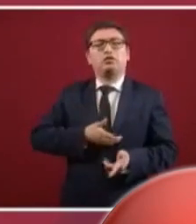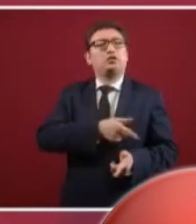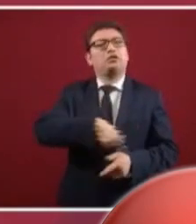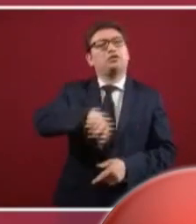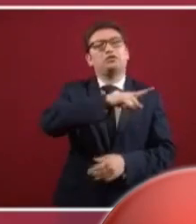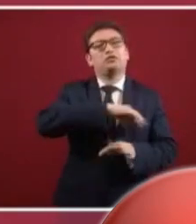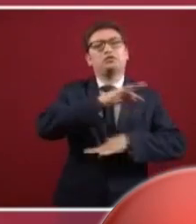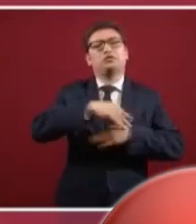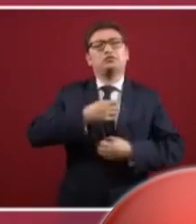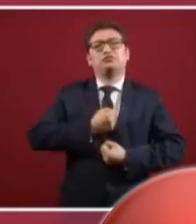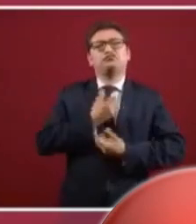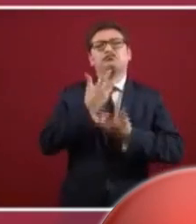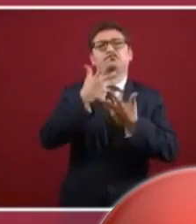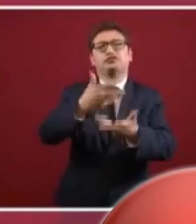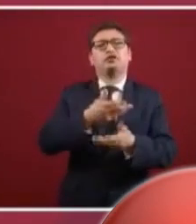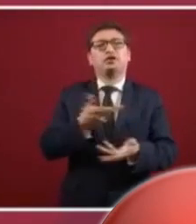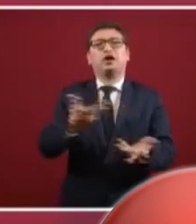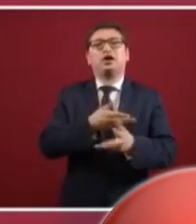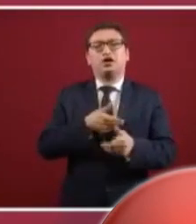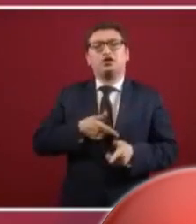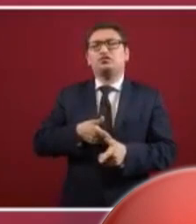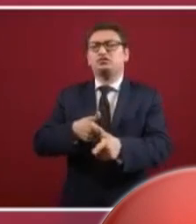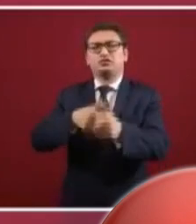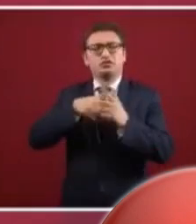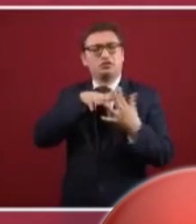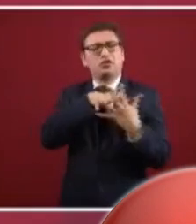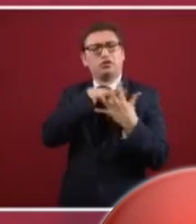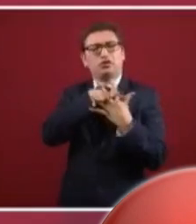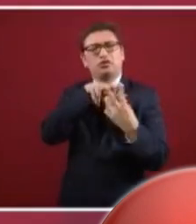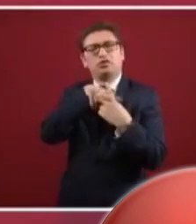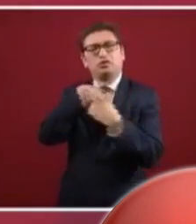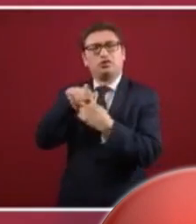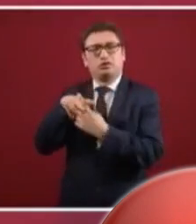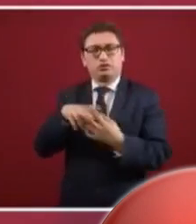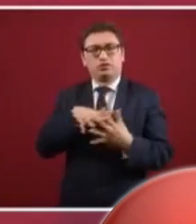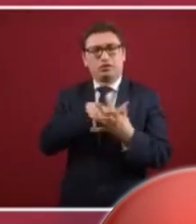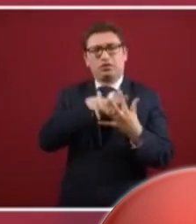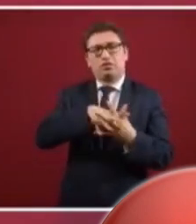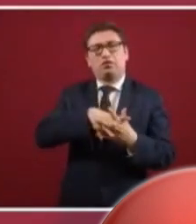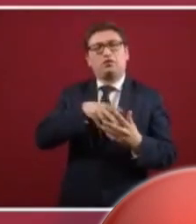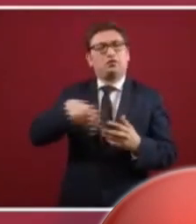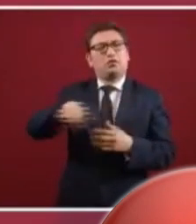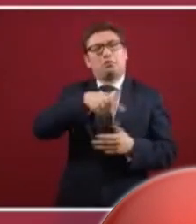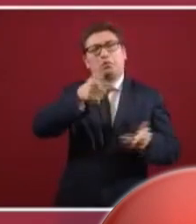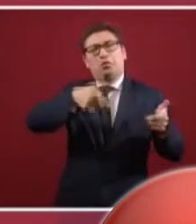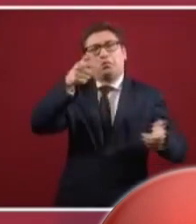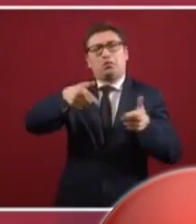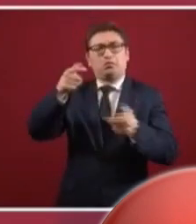¿no? Se hubiesen atrincherado ahí y a sangre y fuego